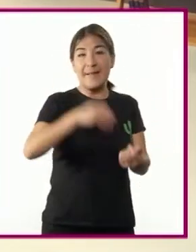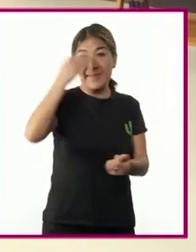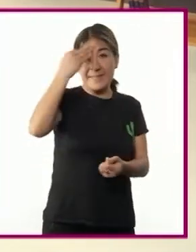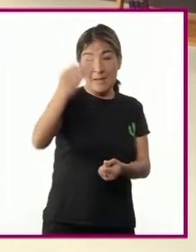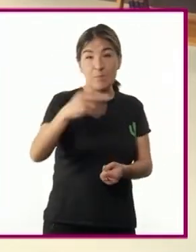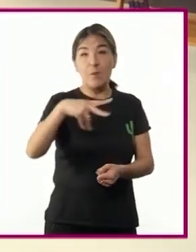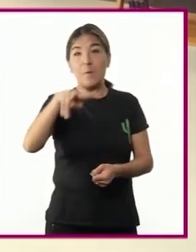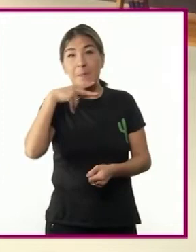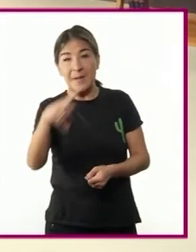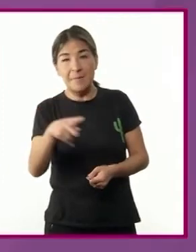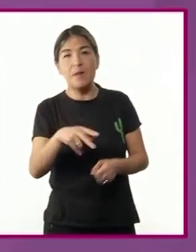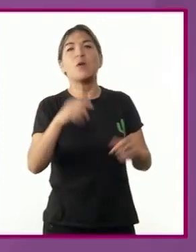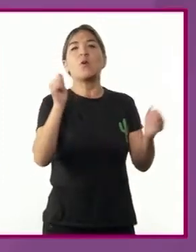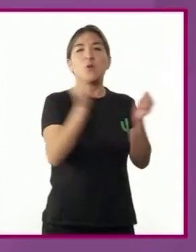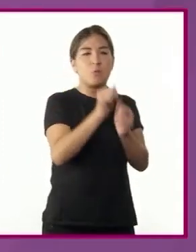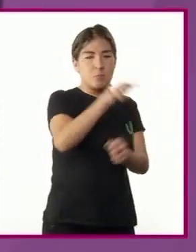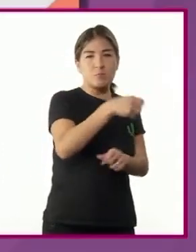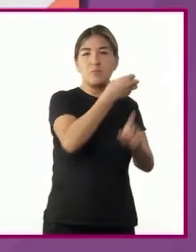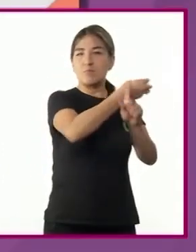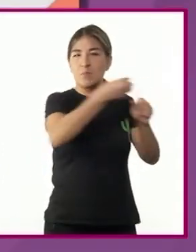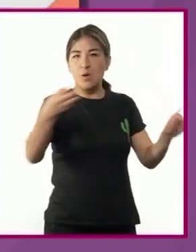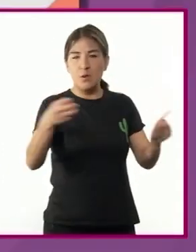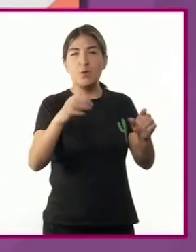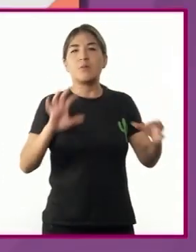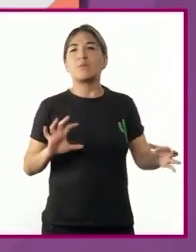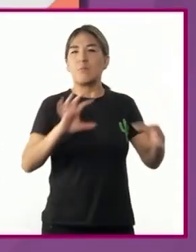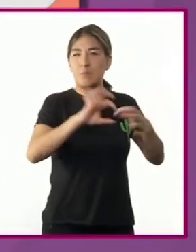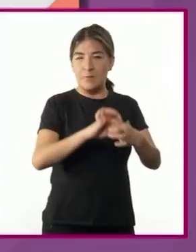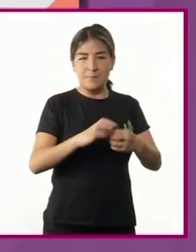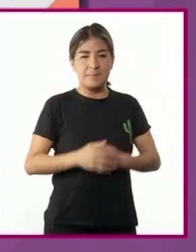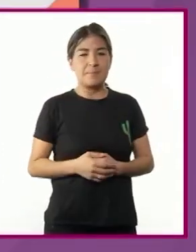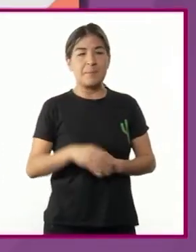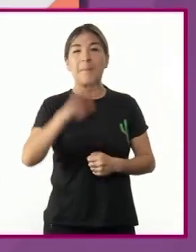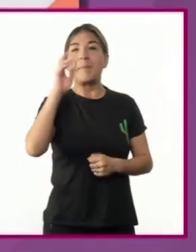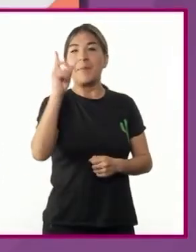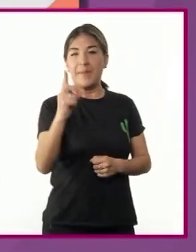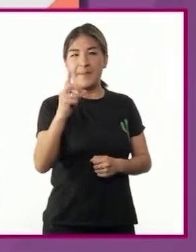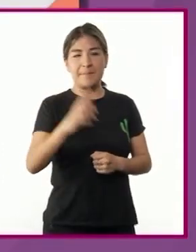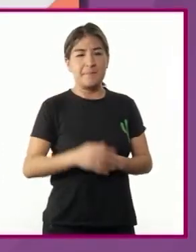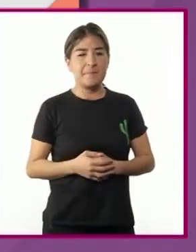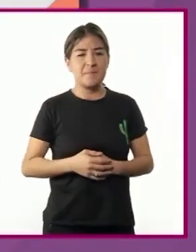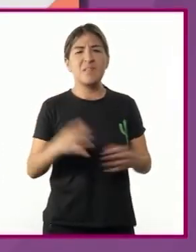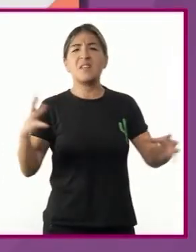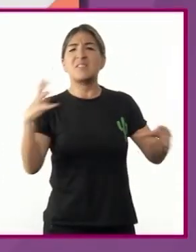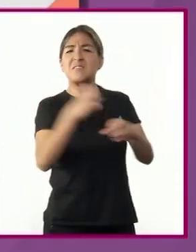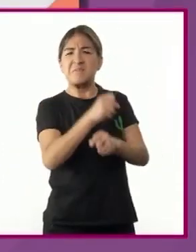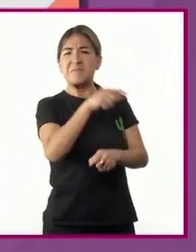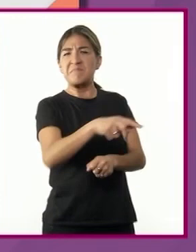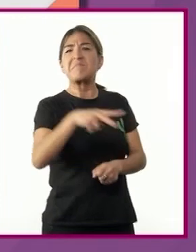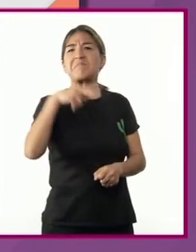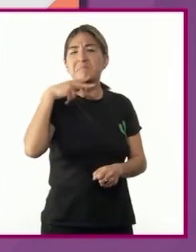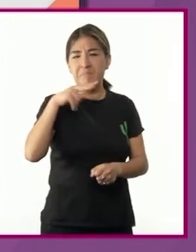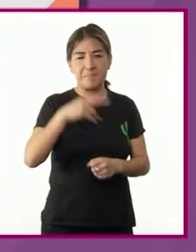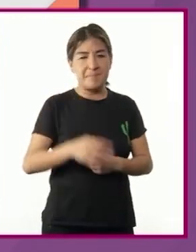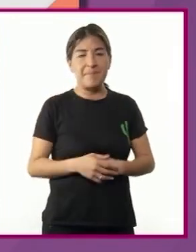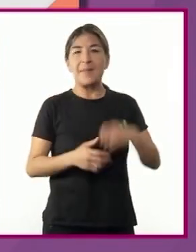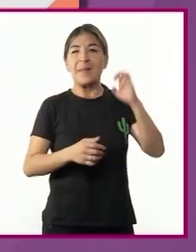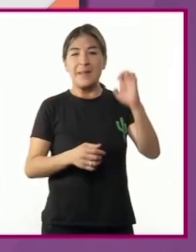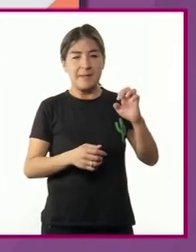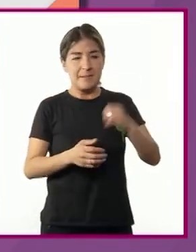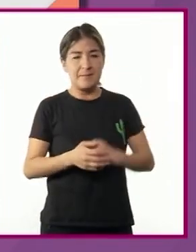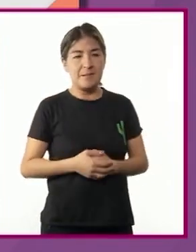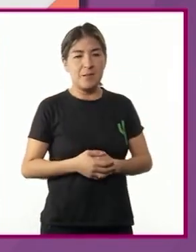tiempos verbales en una oración compuesta. D, el significado del verbo. E,